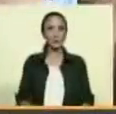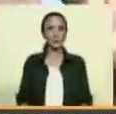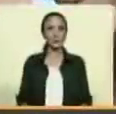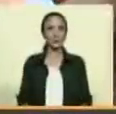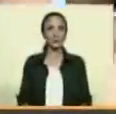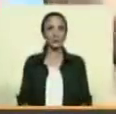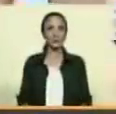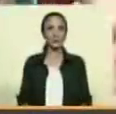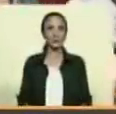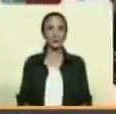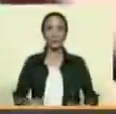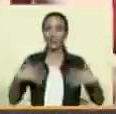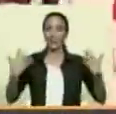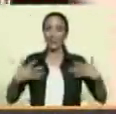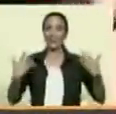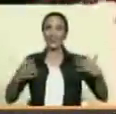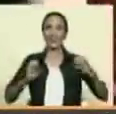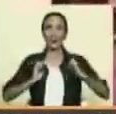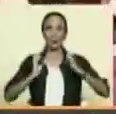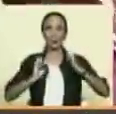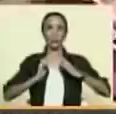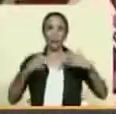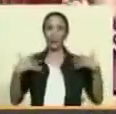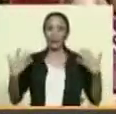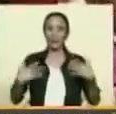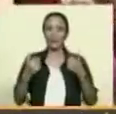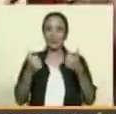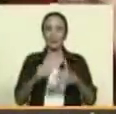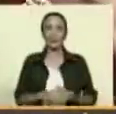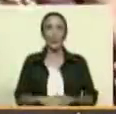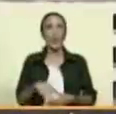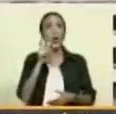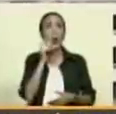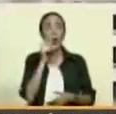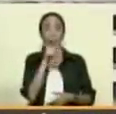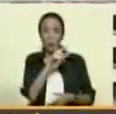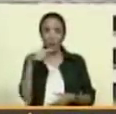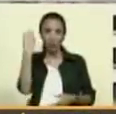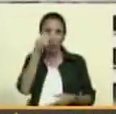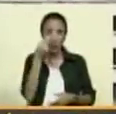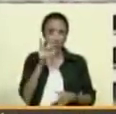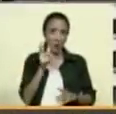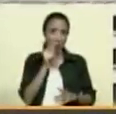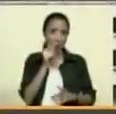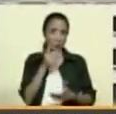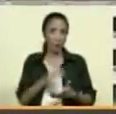Un cerdocedor. ¿Qué dicen los hombres?